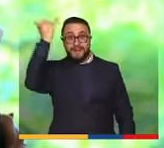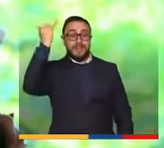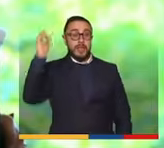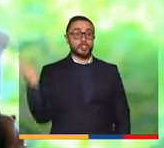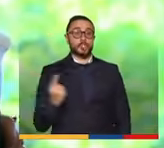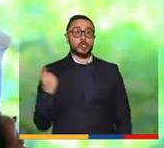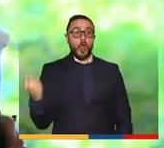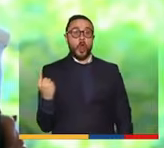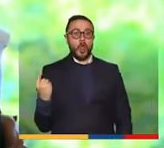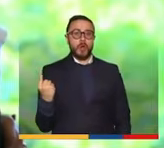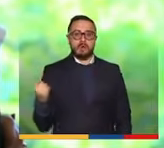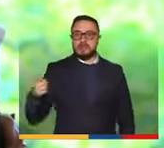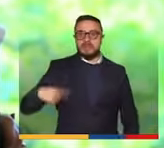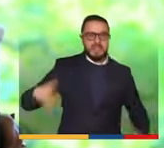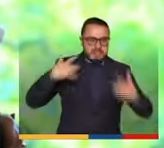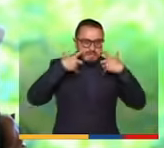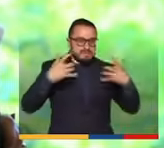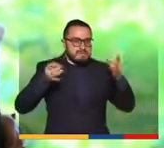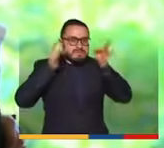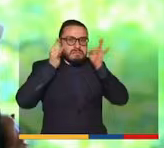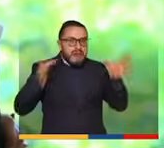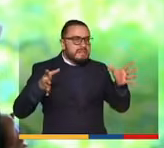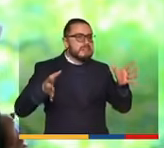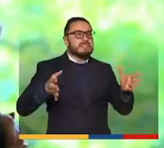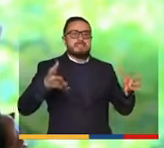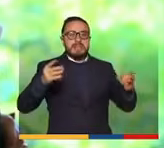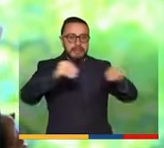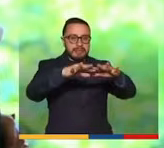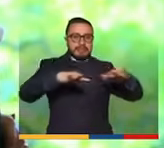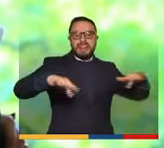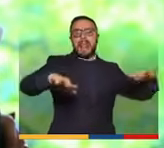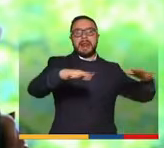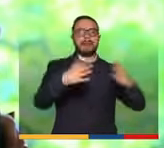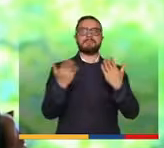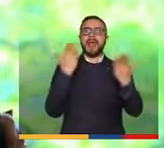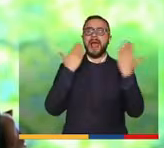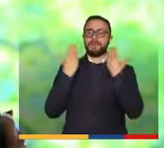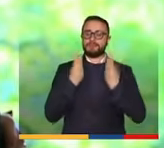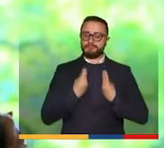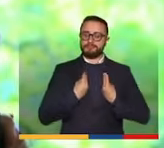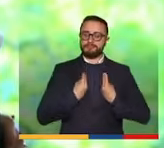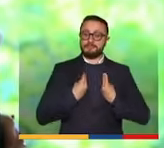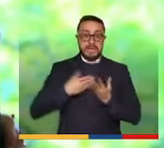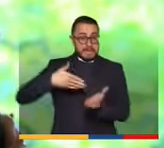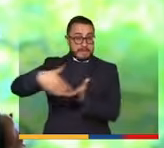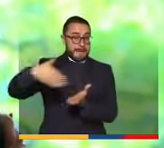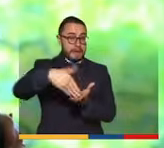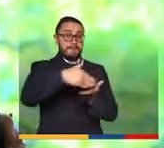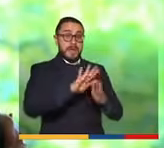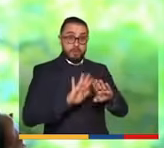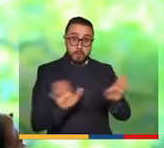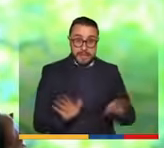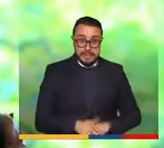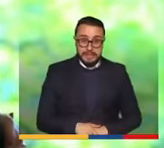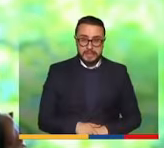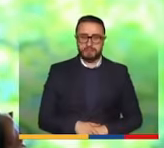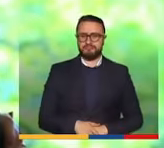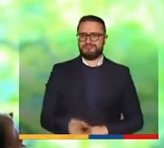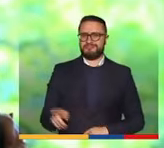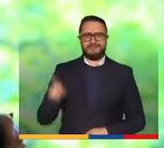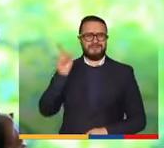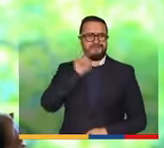manera terrorífica se dedicaron a despojar las tierras del campesinado. Eso es carreta.